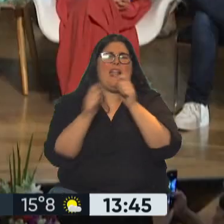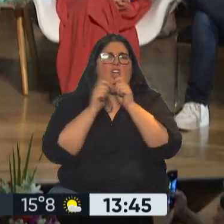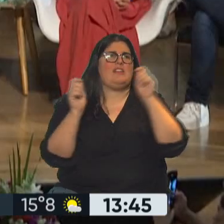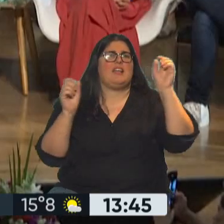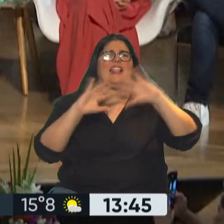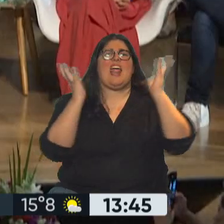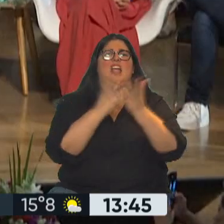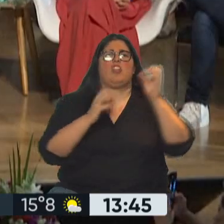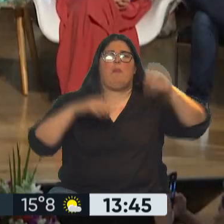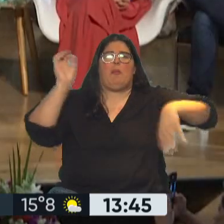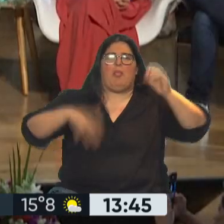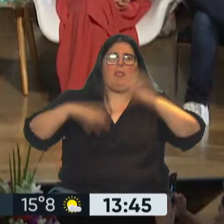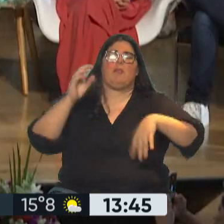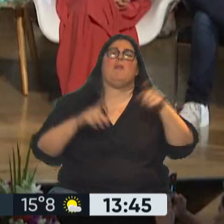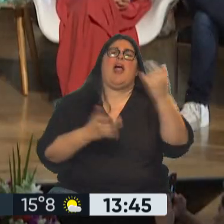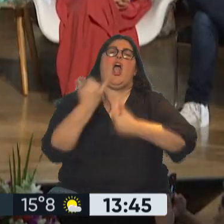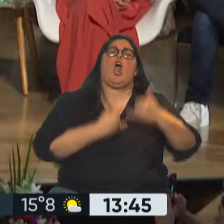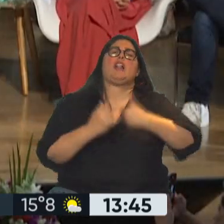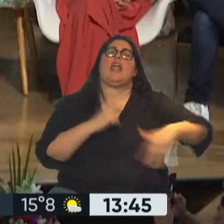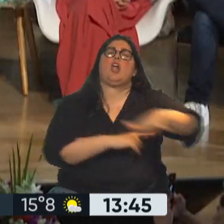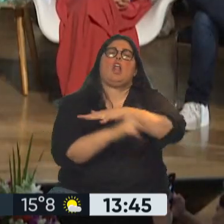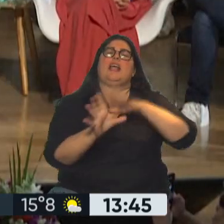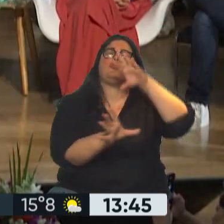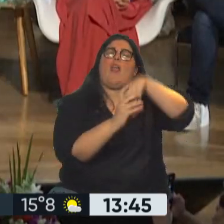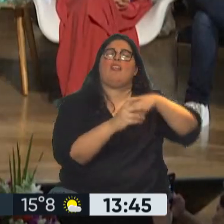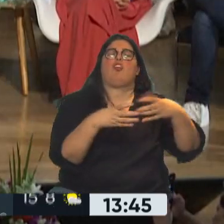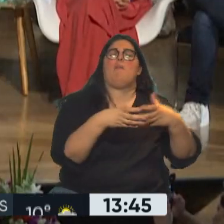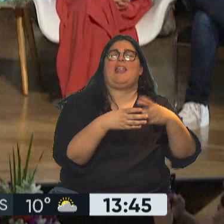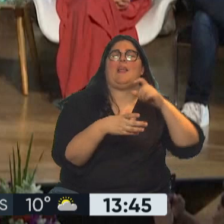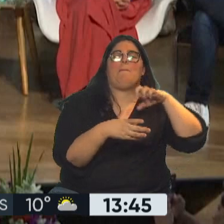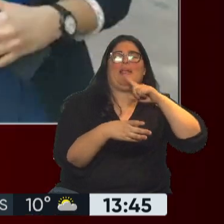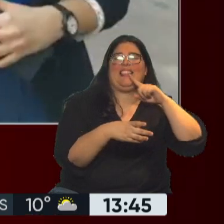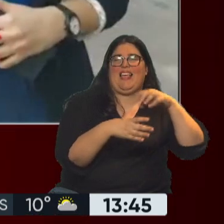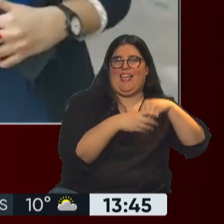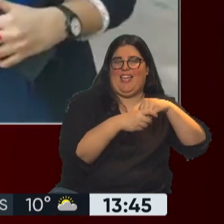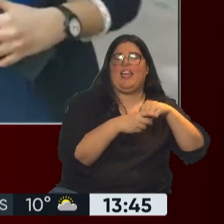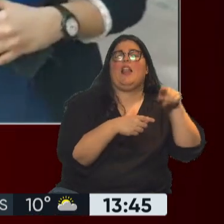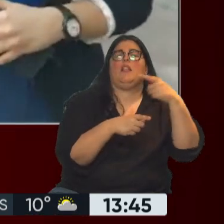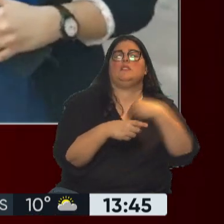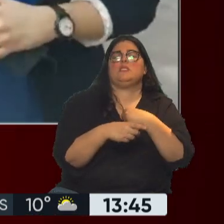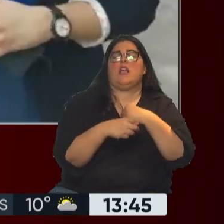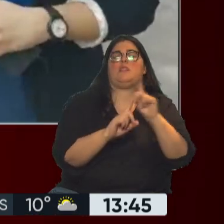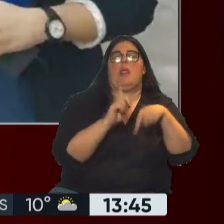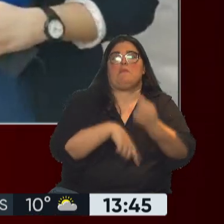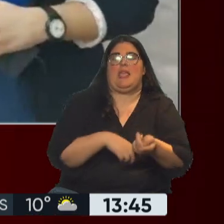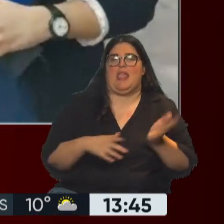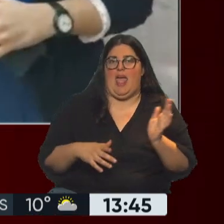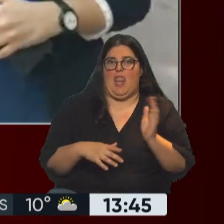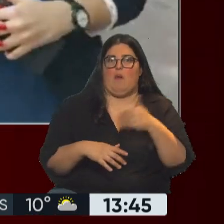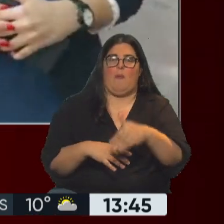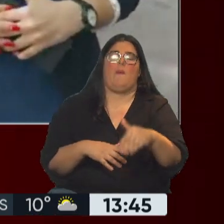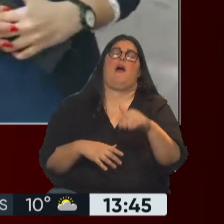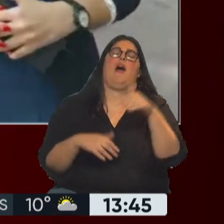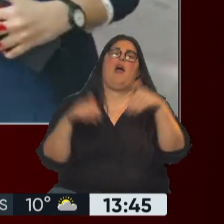contar cuál es el escenario que se vive desde el interior del partido, ¿no? El escenario que él percibe para mañana, a muy pocas horas, aquí se ven adelante los